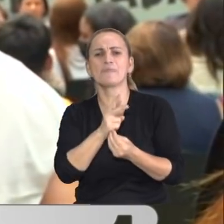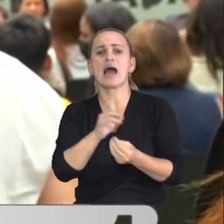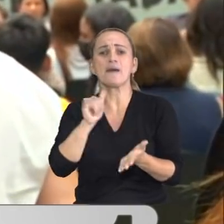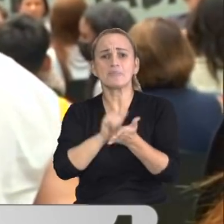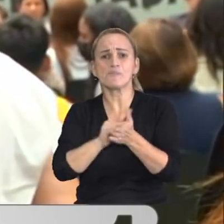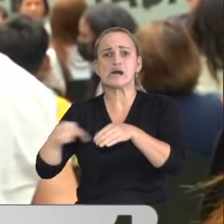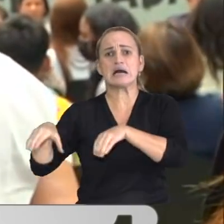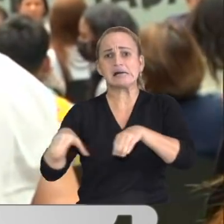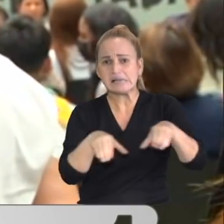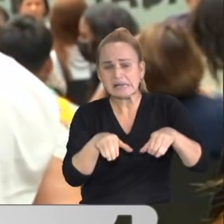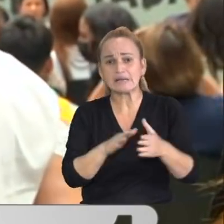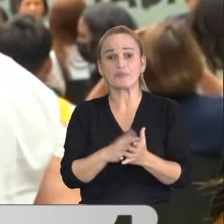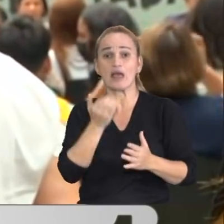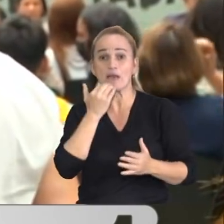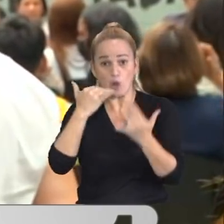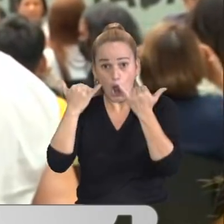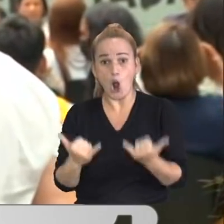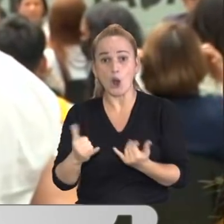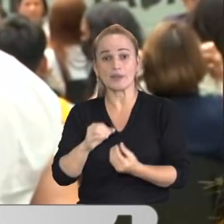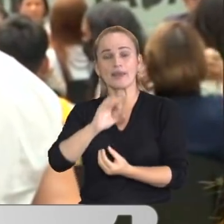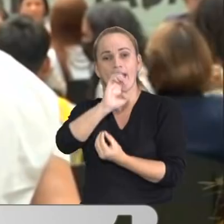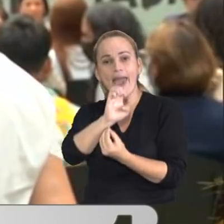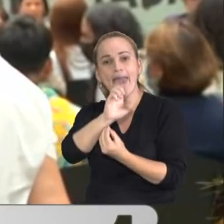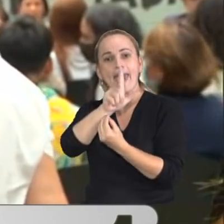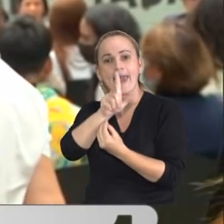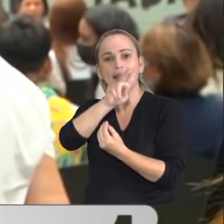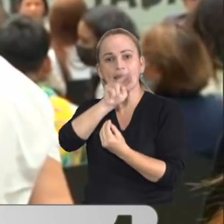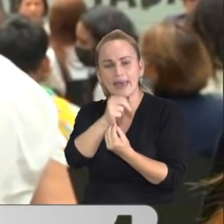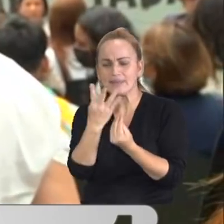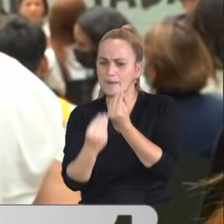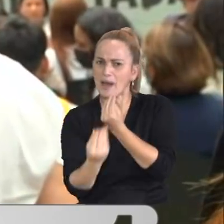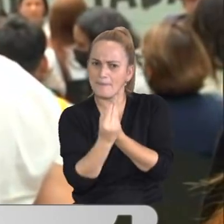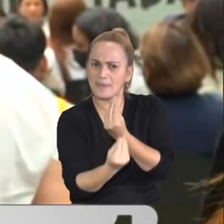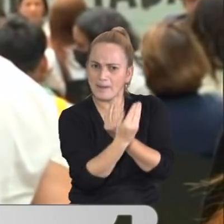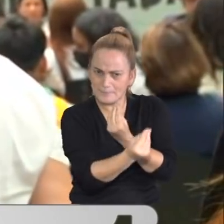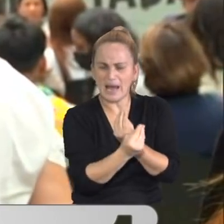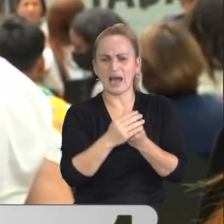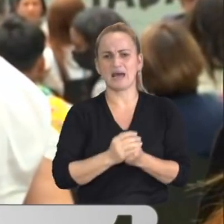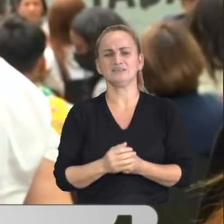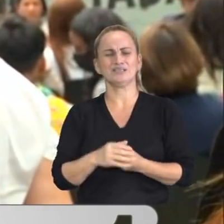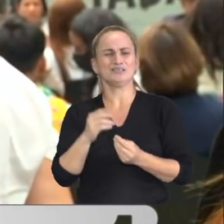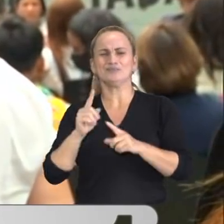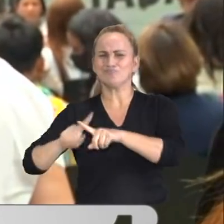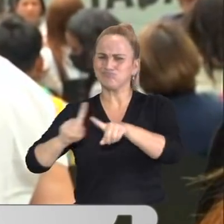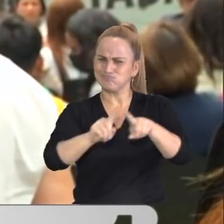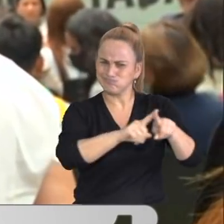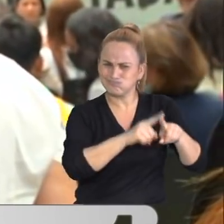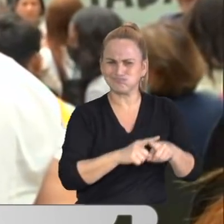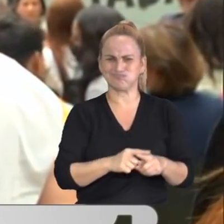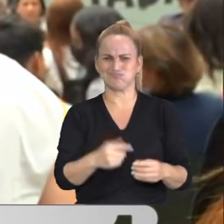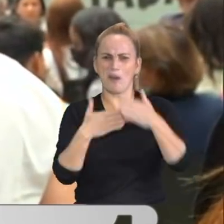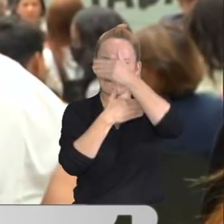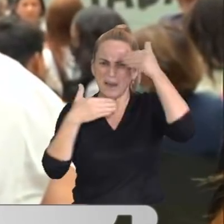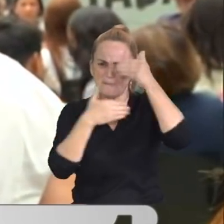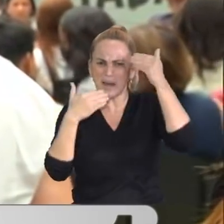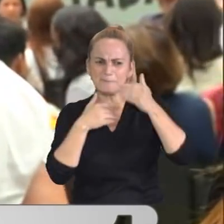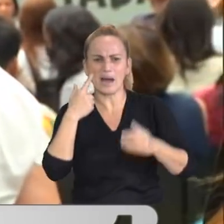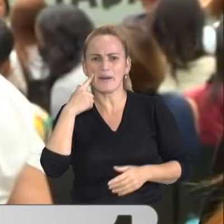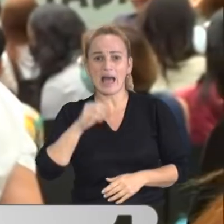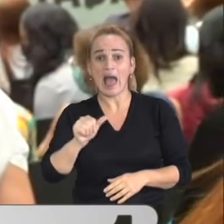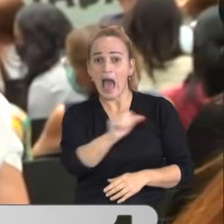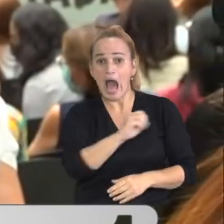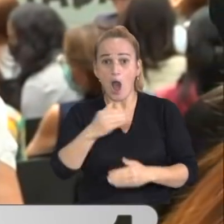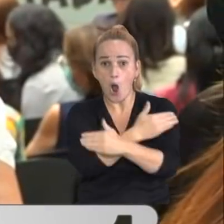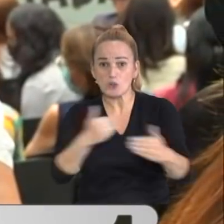Colombia, inclusive hoy el ELN, disidencias, los rastrojos urabeños, todos reclutan menores.